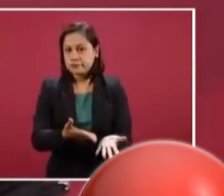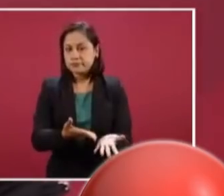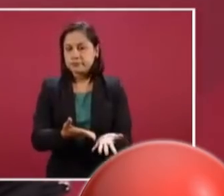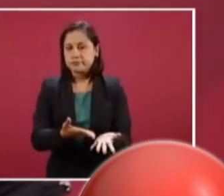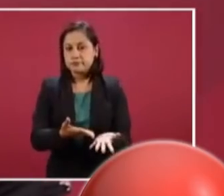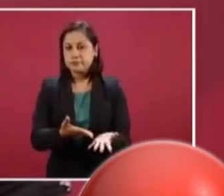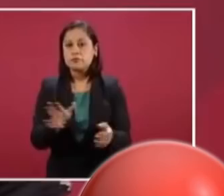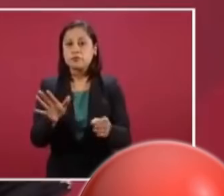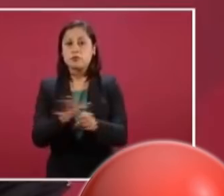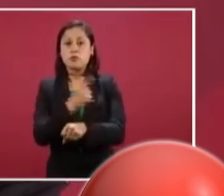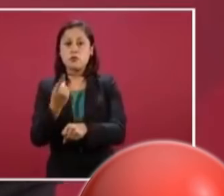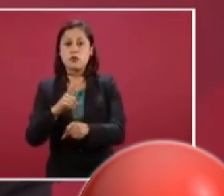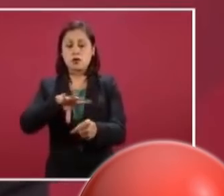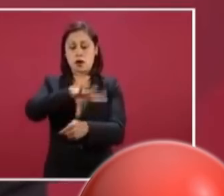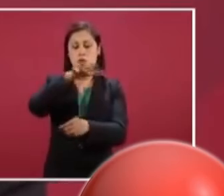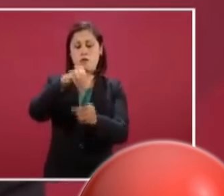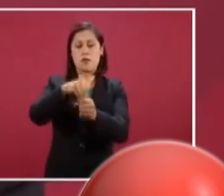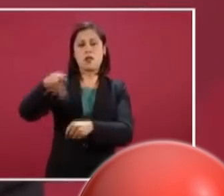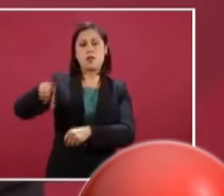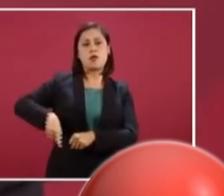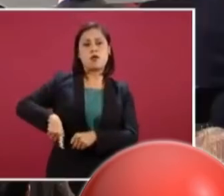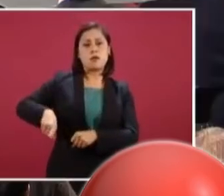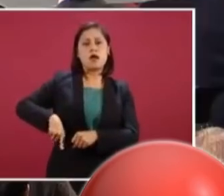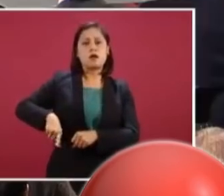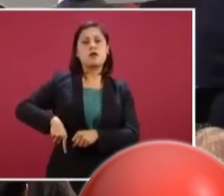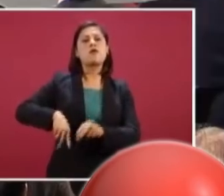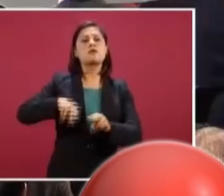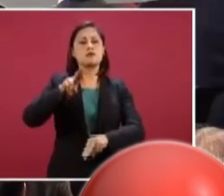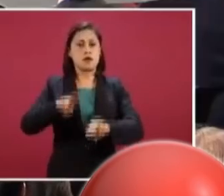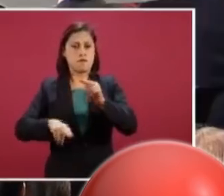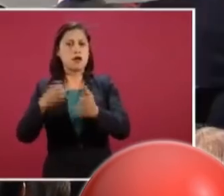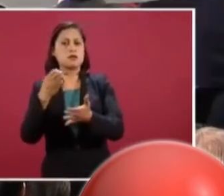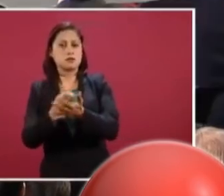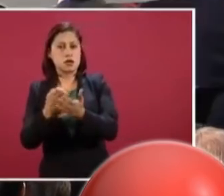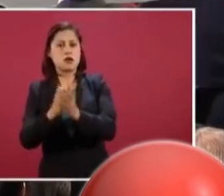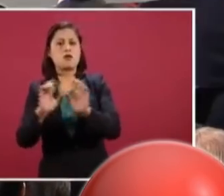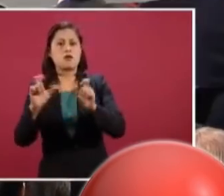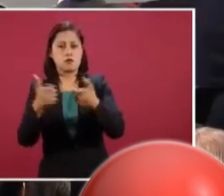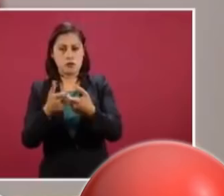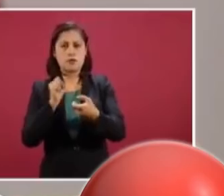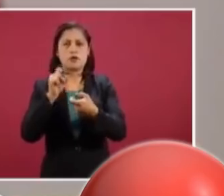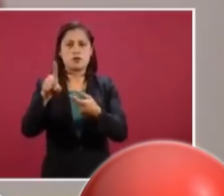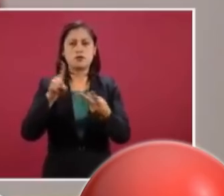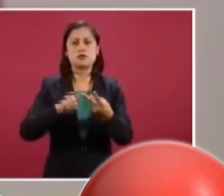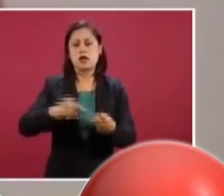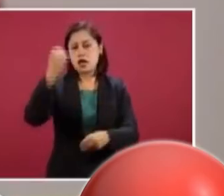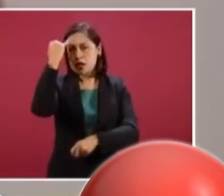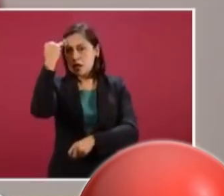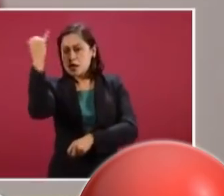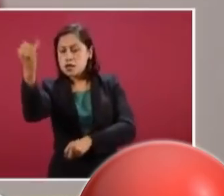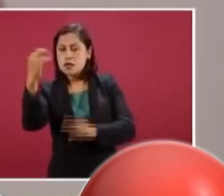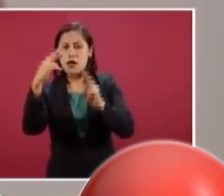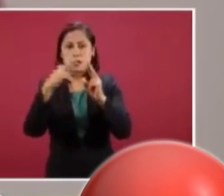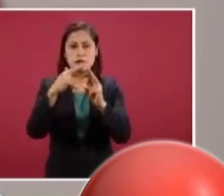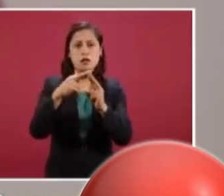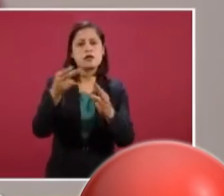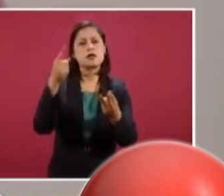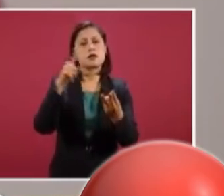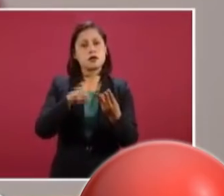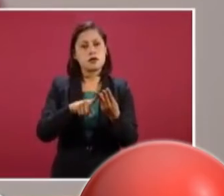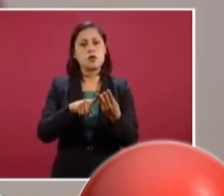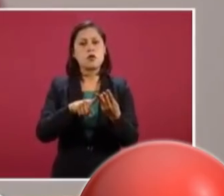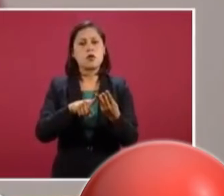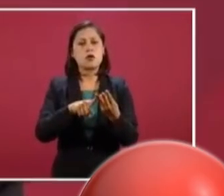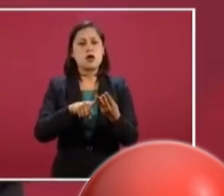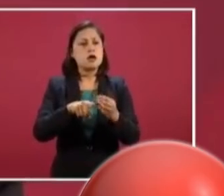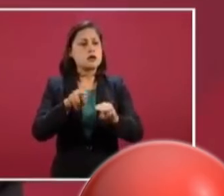clases sociales, de todos los sectores económicos, de todas las religiones, de creyentes y de no creyentes.